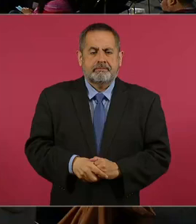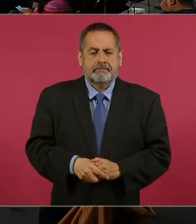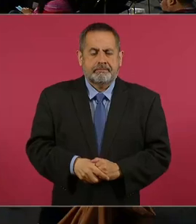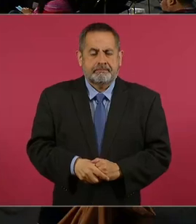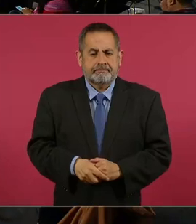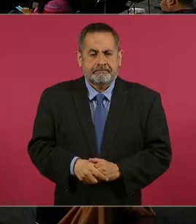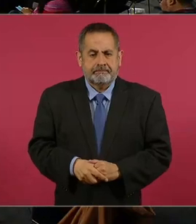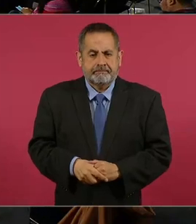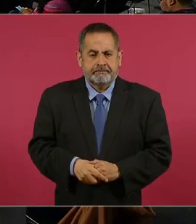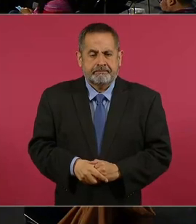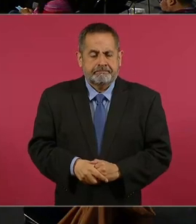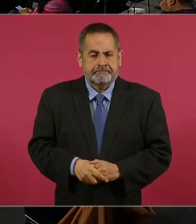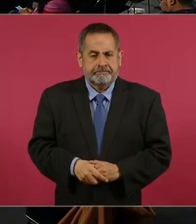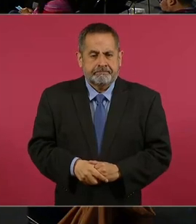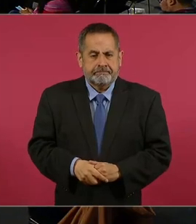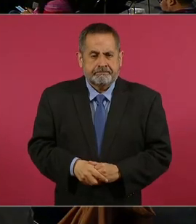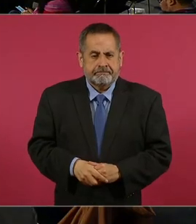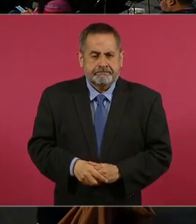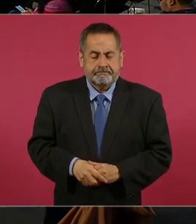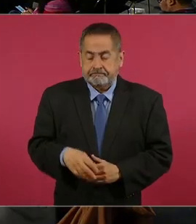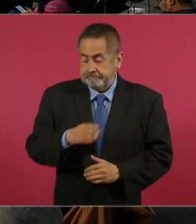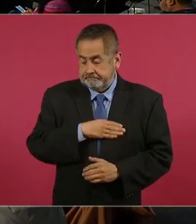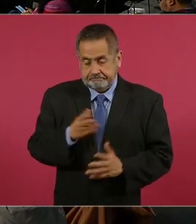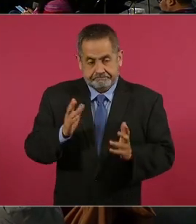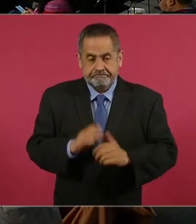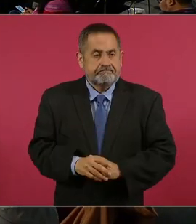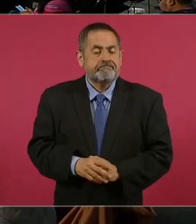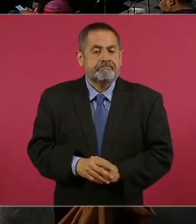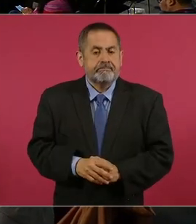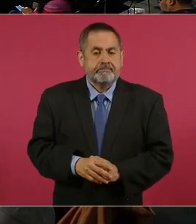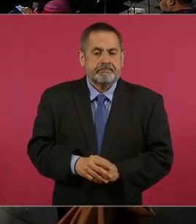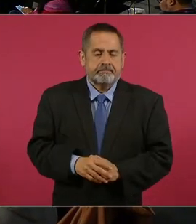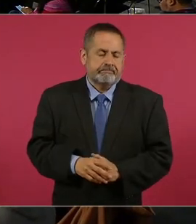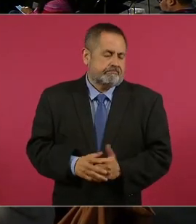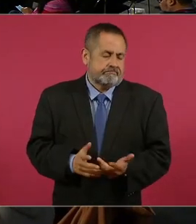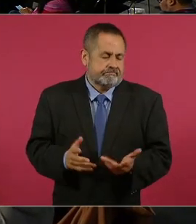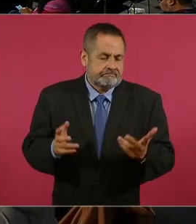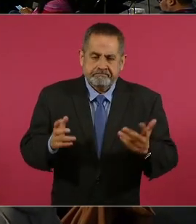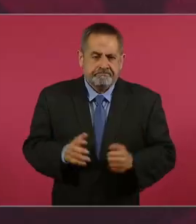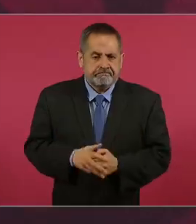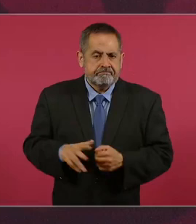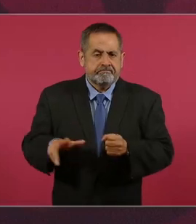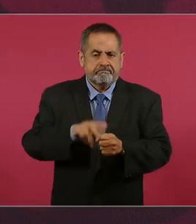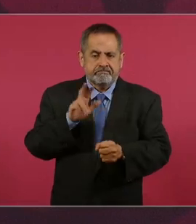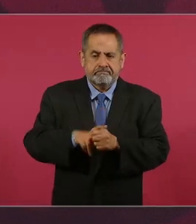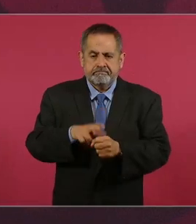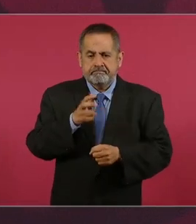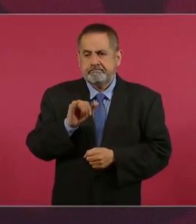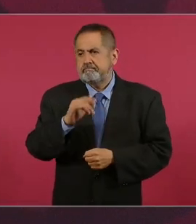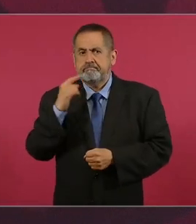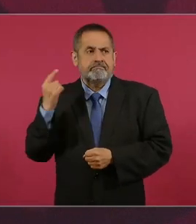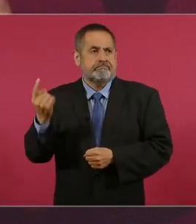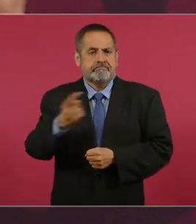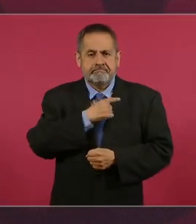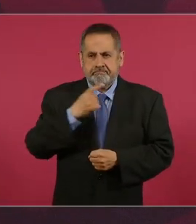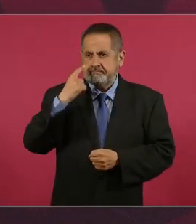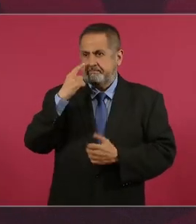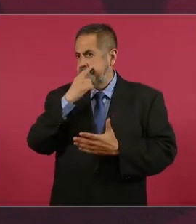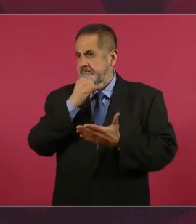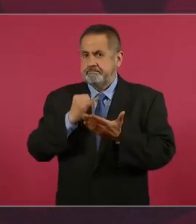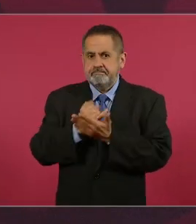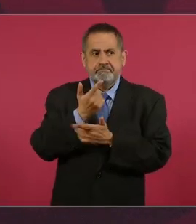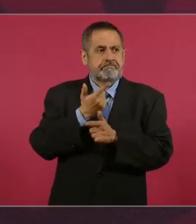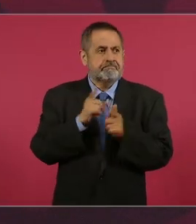la verdad que esto es normal en una democracia. En lo